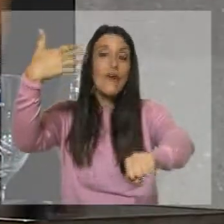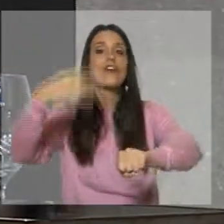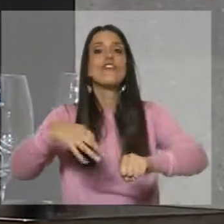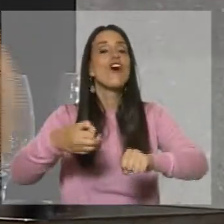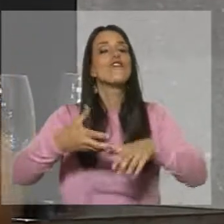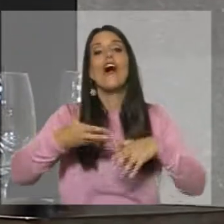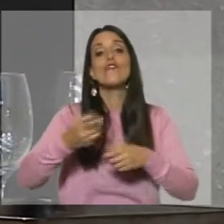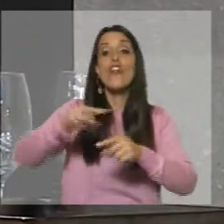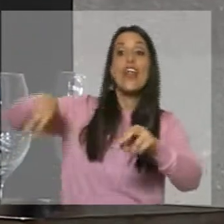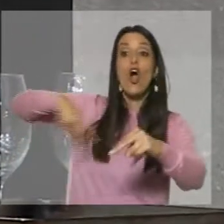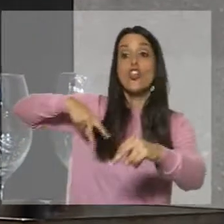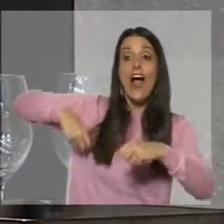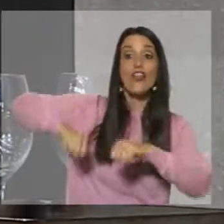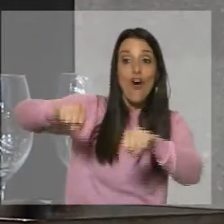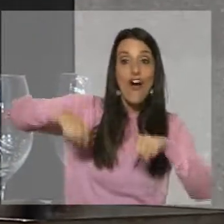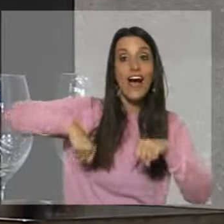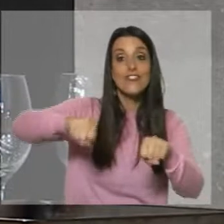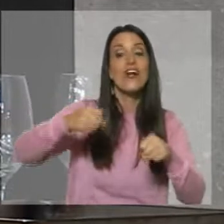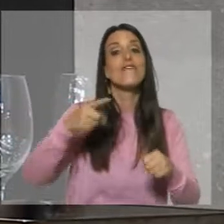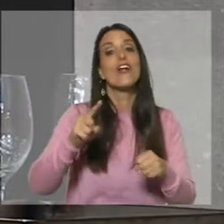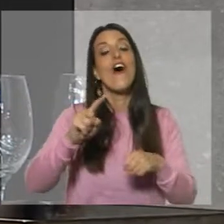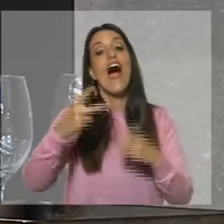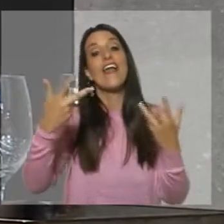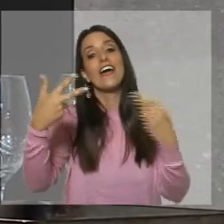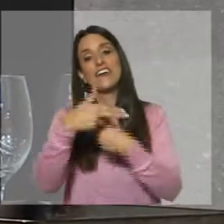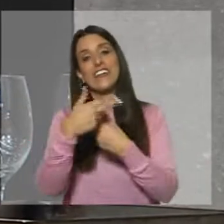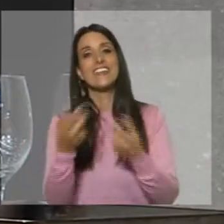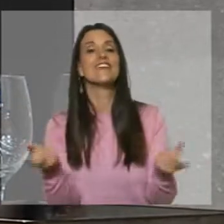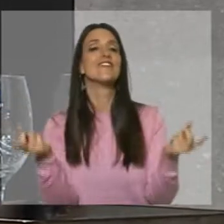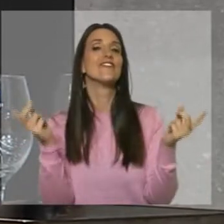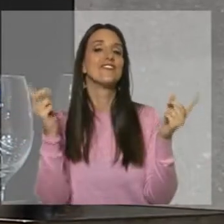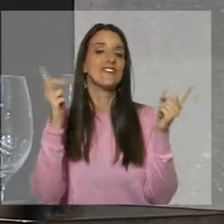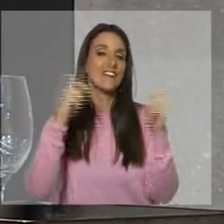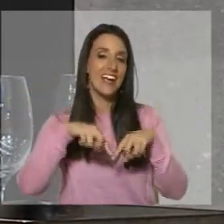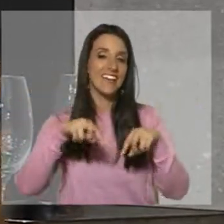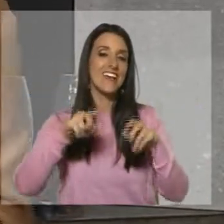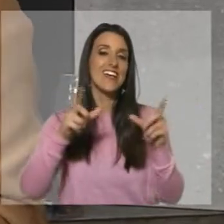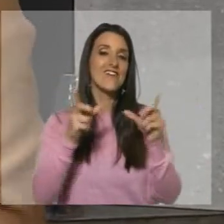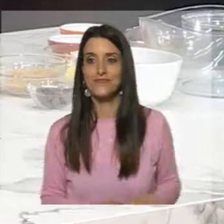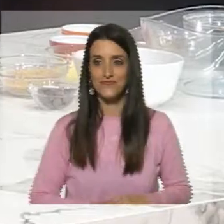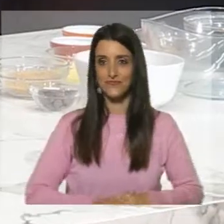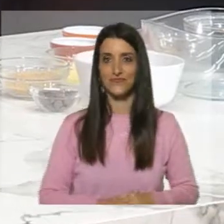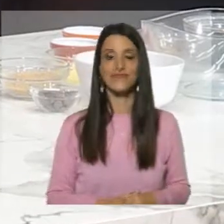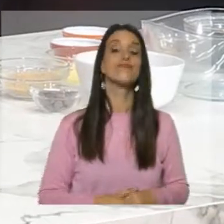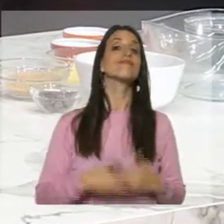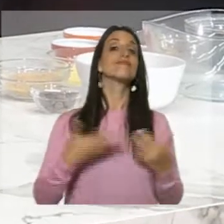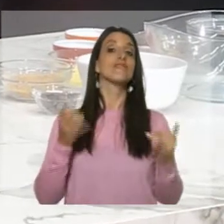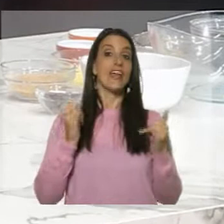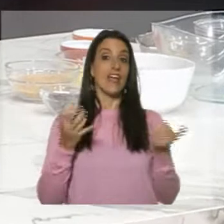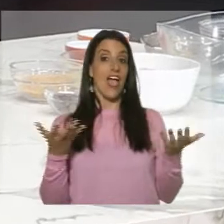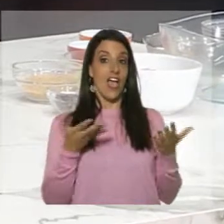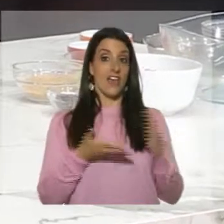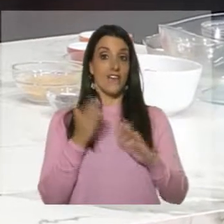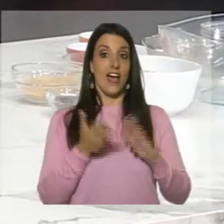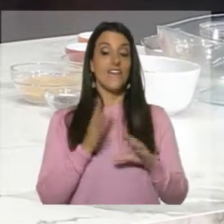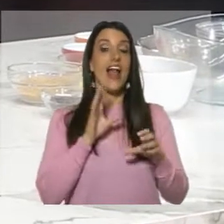estiro la masa del otro lado de la mesada, ¿vale? Pero esto va a ser después de la tanda, porque ya venimos con más Basta de Cháchara. Dale. Pues así es, vamos a ir